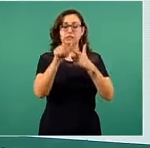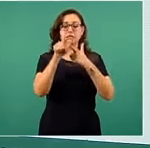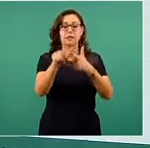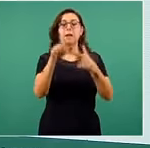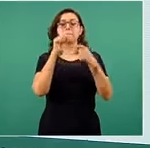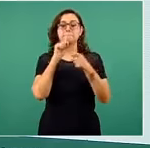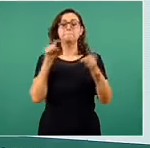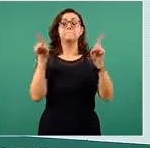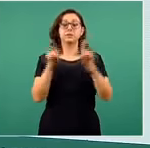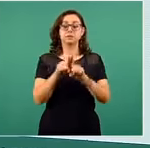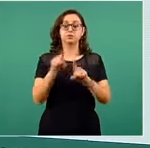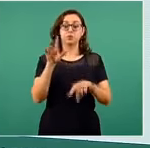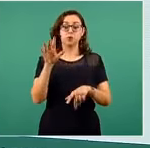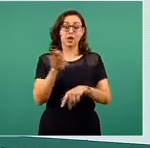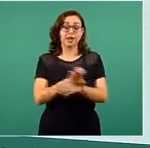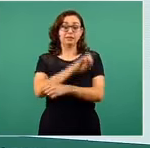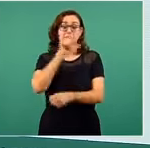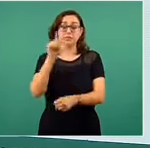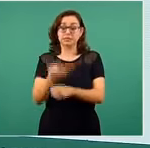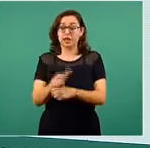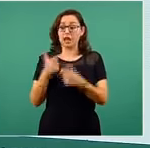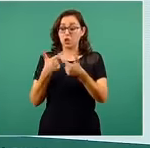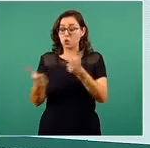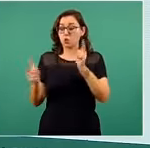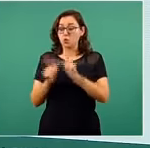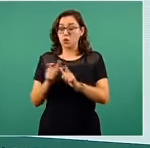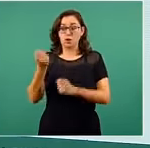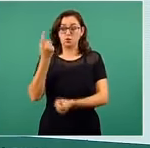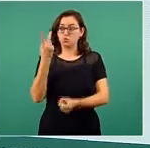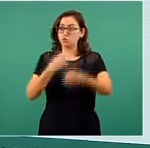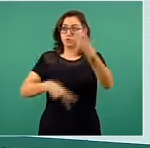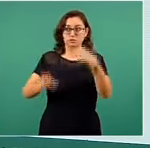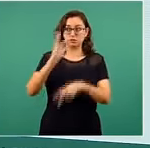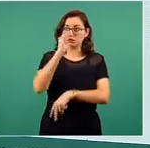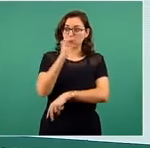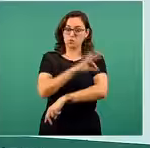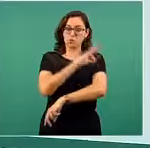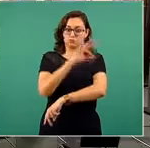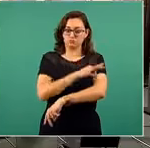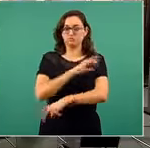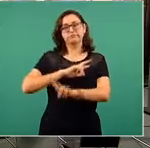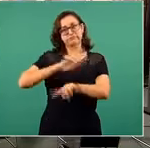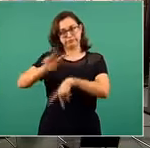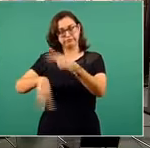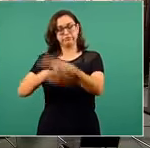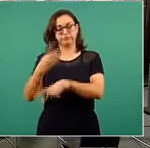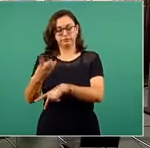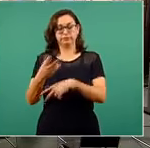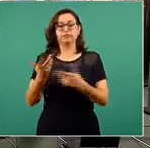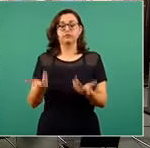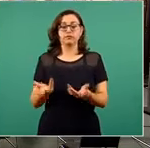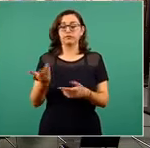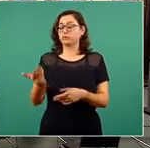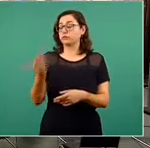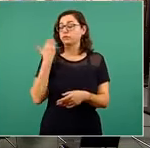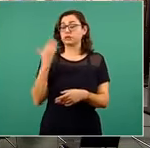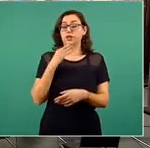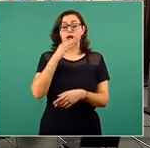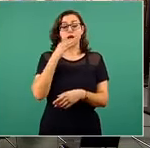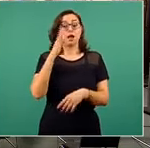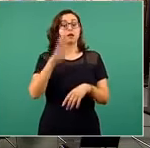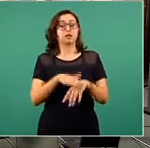el alcance de algunas personas de difícil acceso a los centros de vacunación. Hemos mencionado en fechas recientes